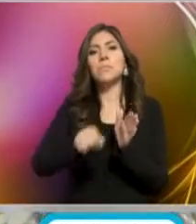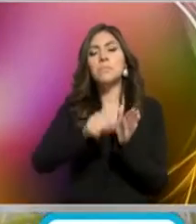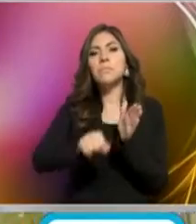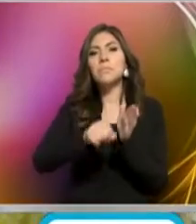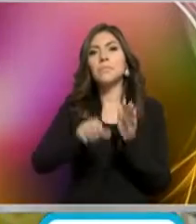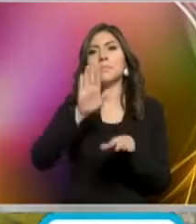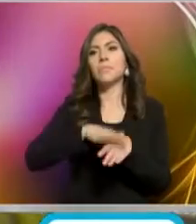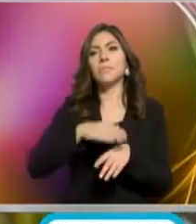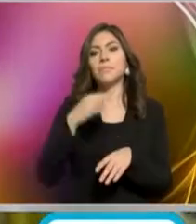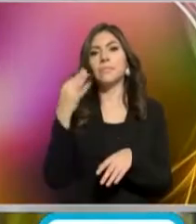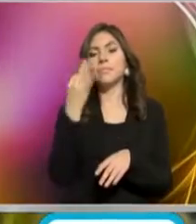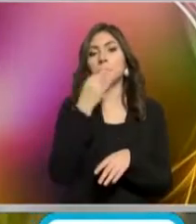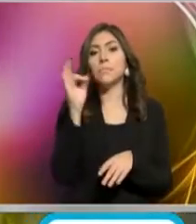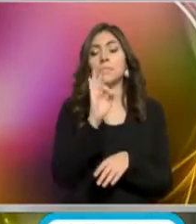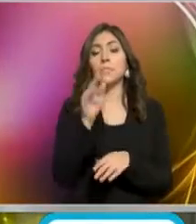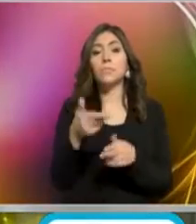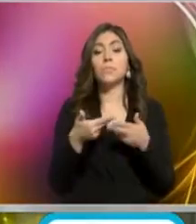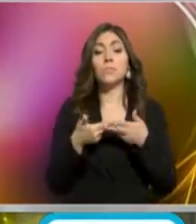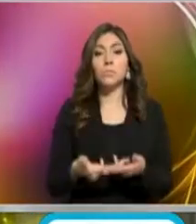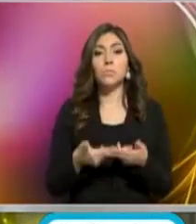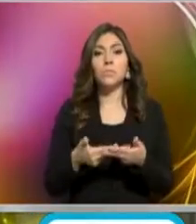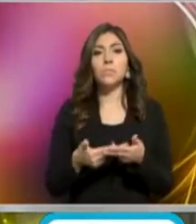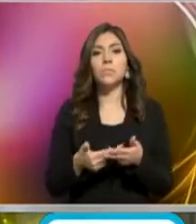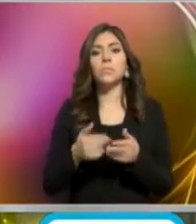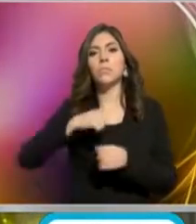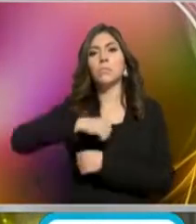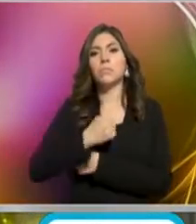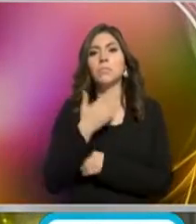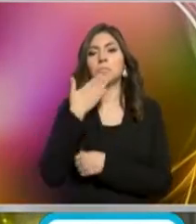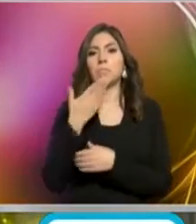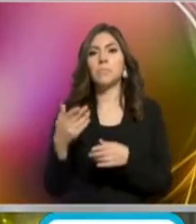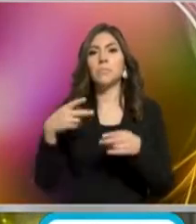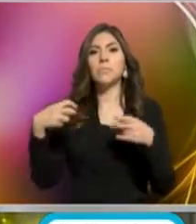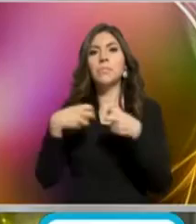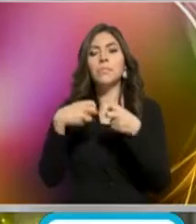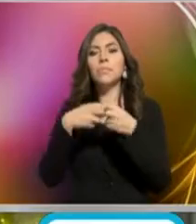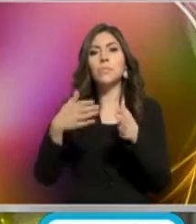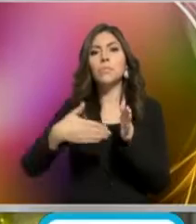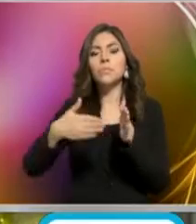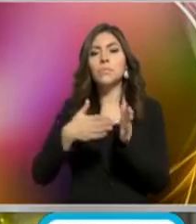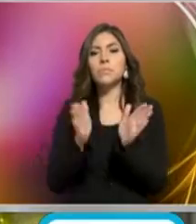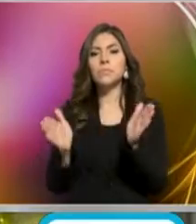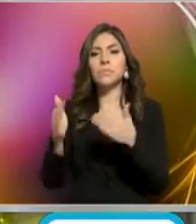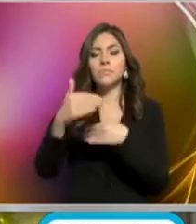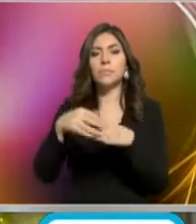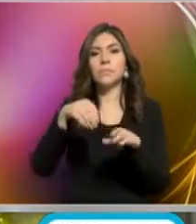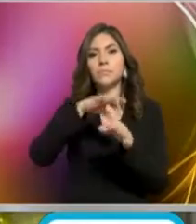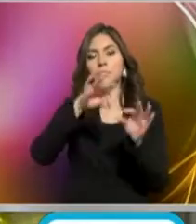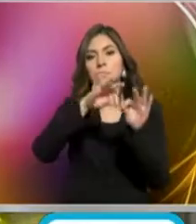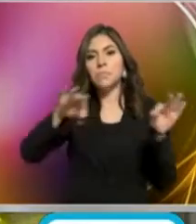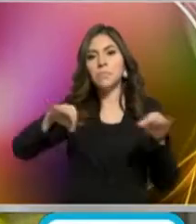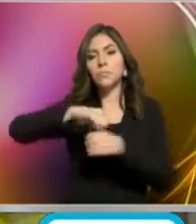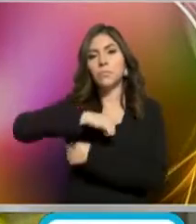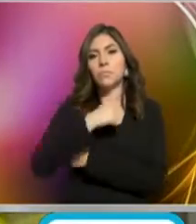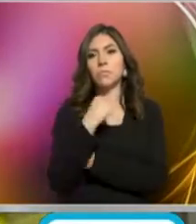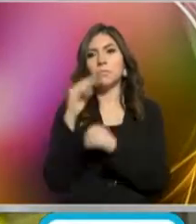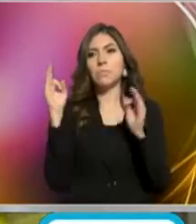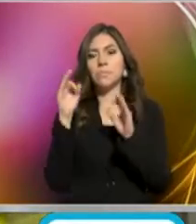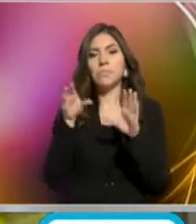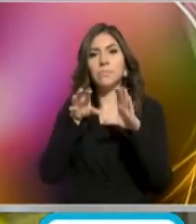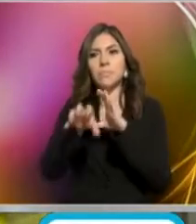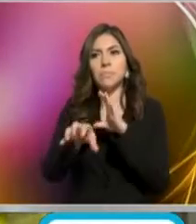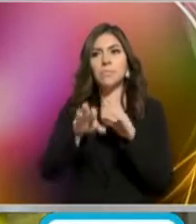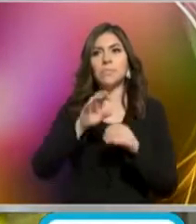barrita. Si les sobra, nada más empaquétenlo muy bien, pónganle este plástico de cocina. Lo cierran muy bien y lo ponen en el refri, en el Legapack,